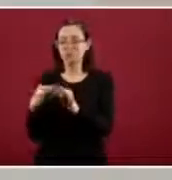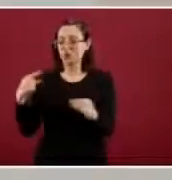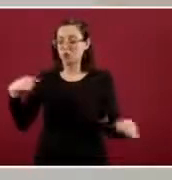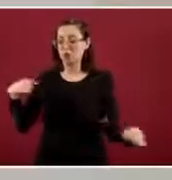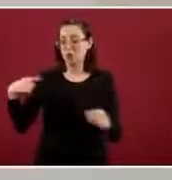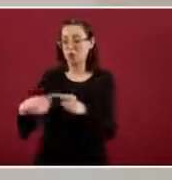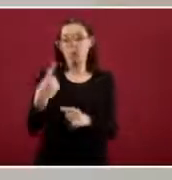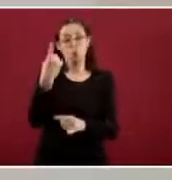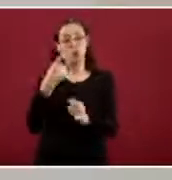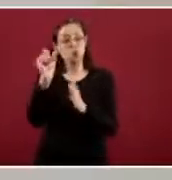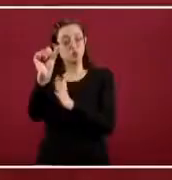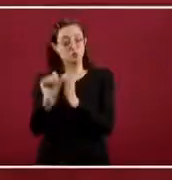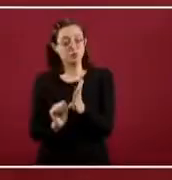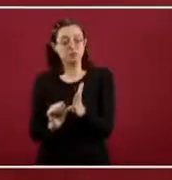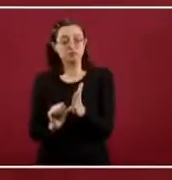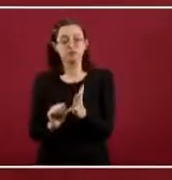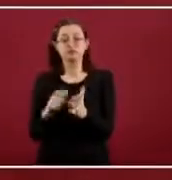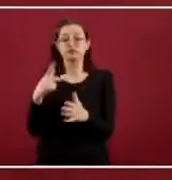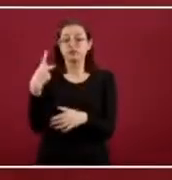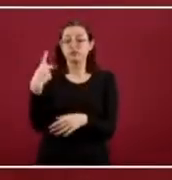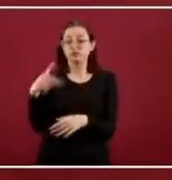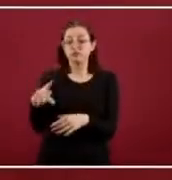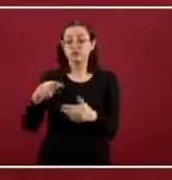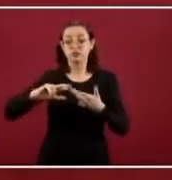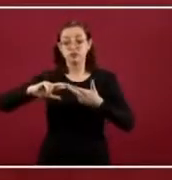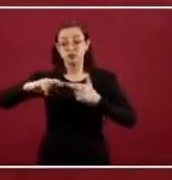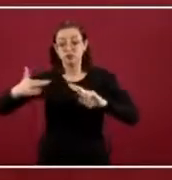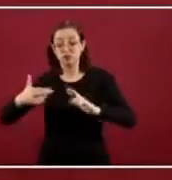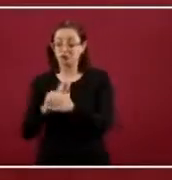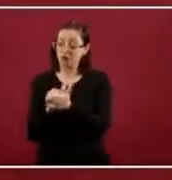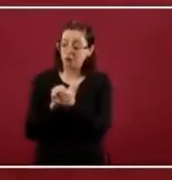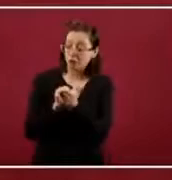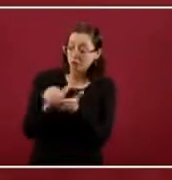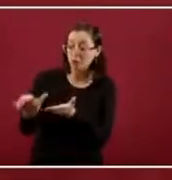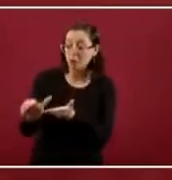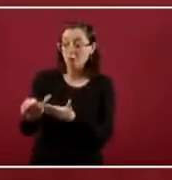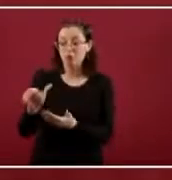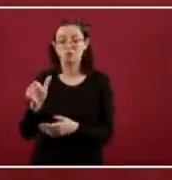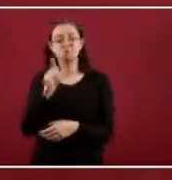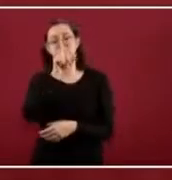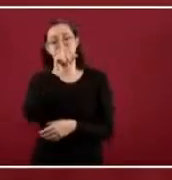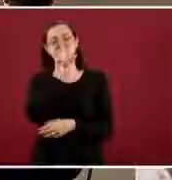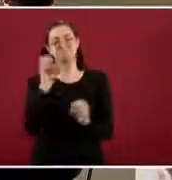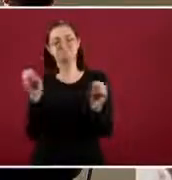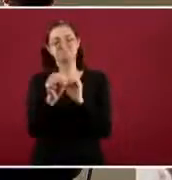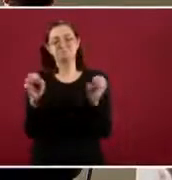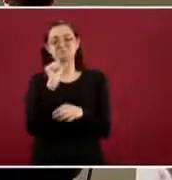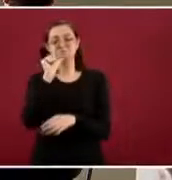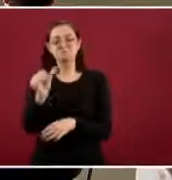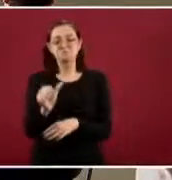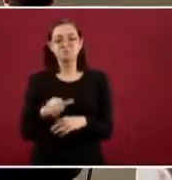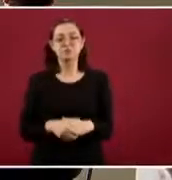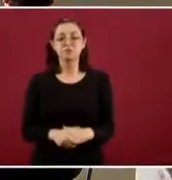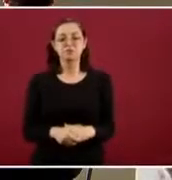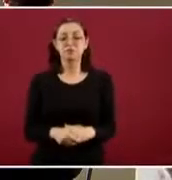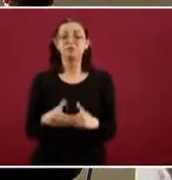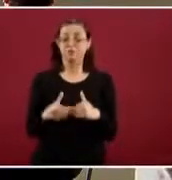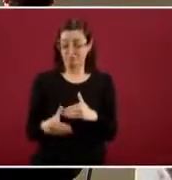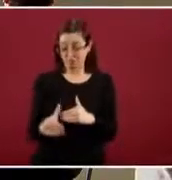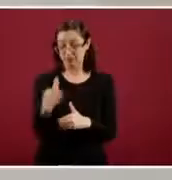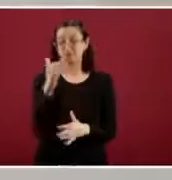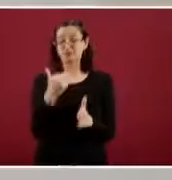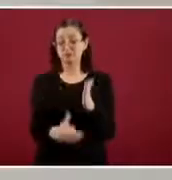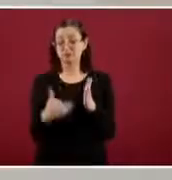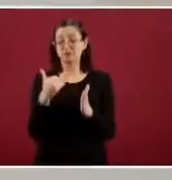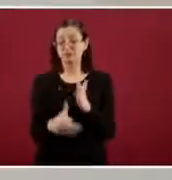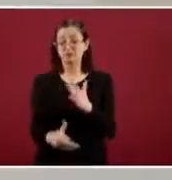mes y no poniendo en riesgo la relación de contratación de las personas trabajadoras. Todavía falta,